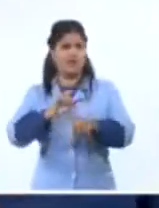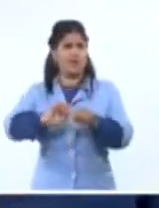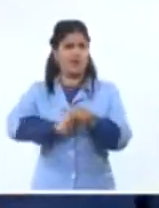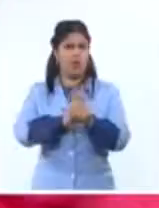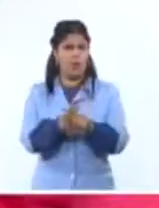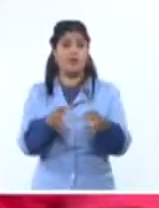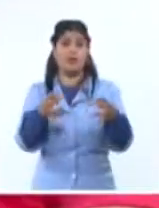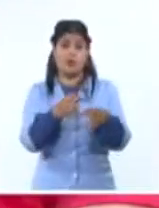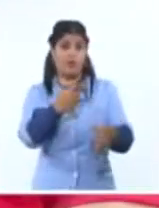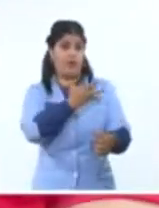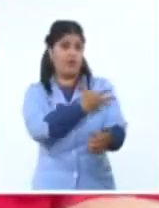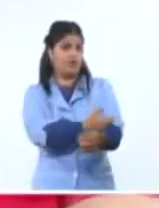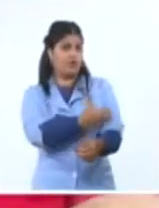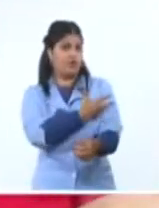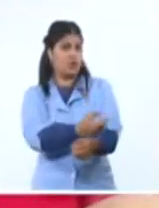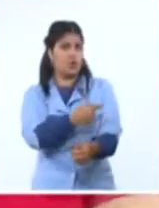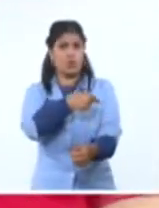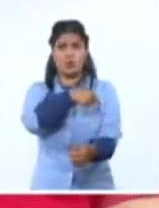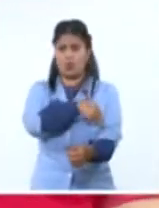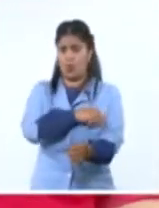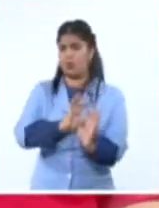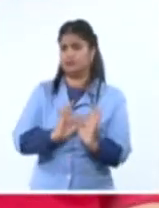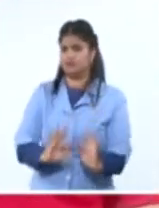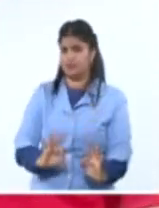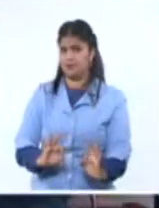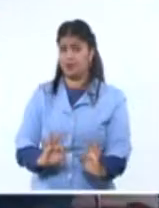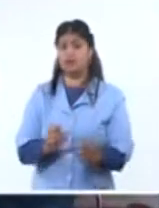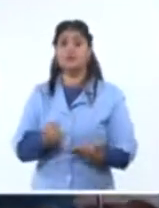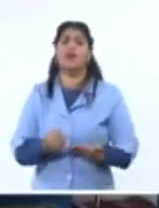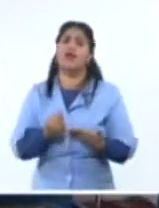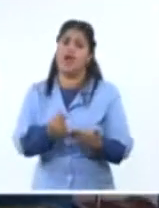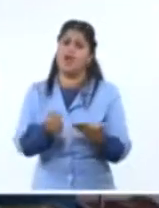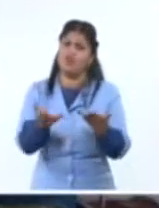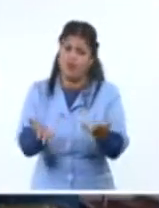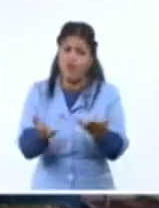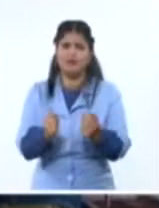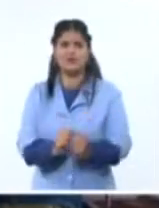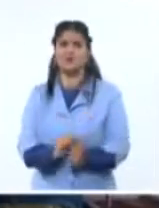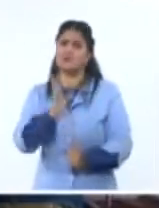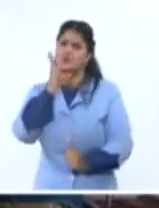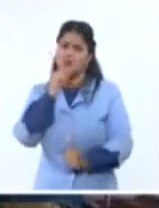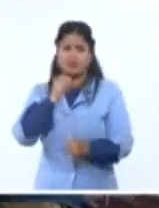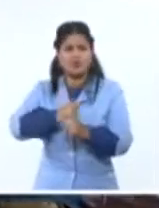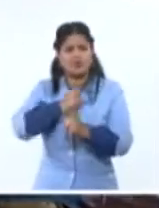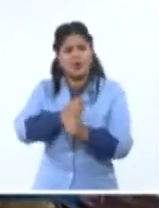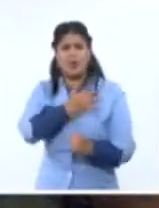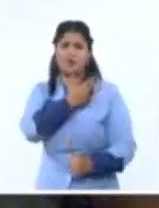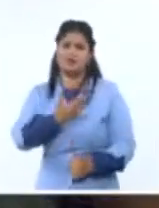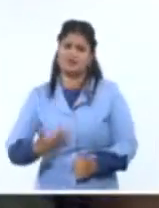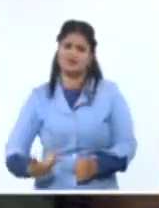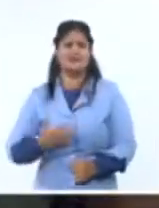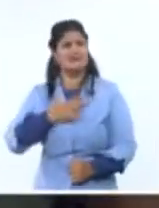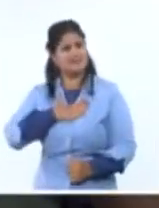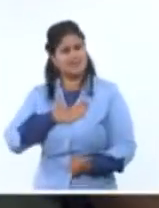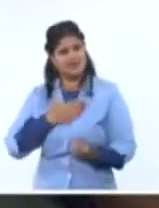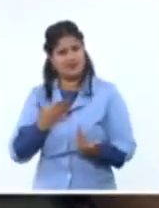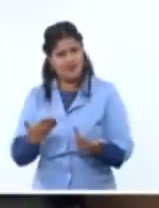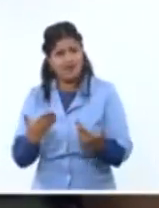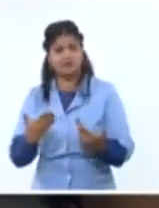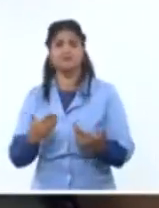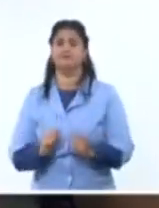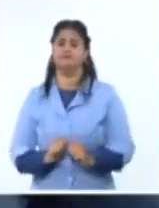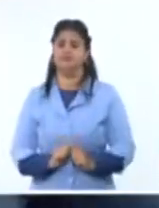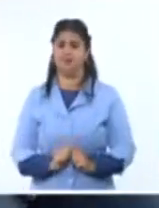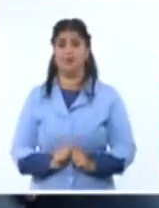en cuanta obra fuera necesaria, son, afirmó el ministro de Cultura, referente desde el arte, para propiciar la